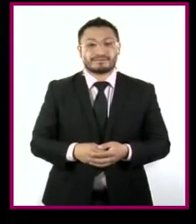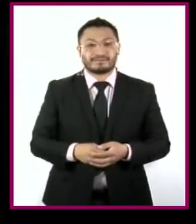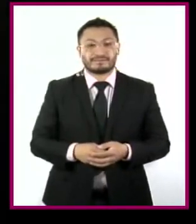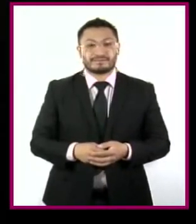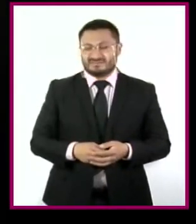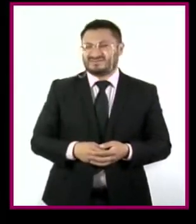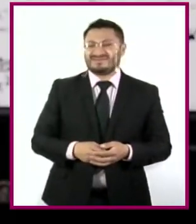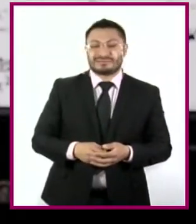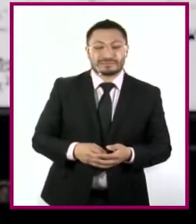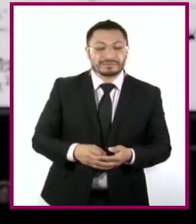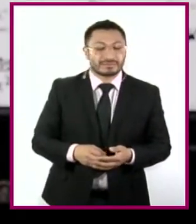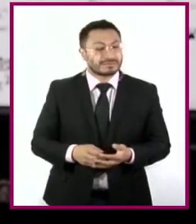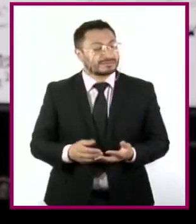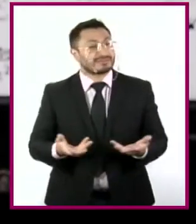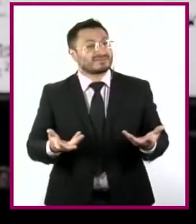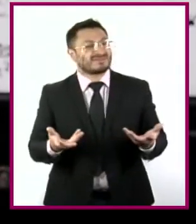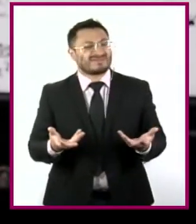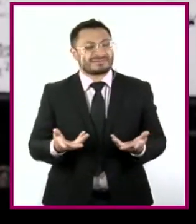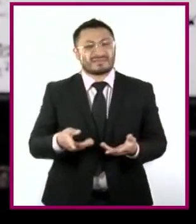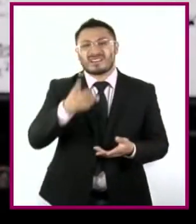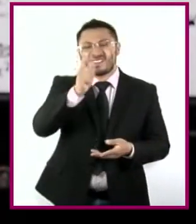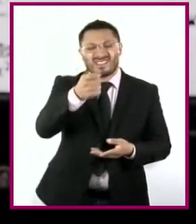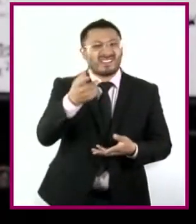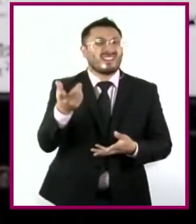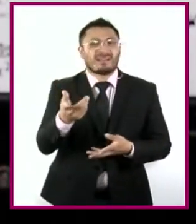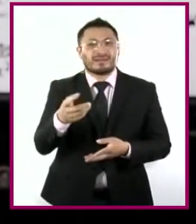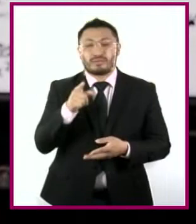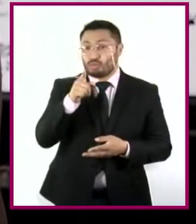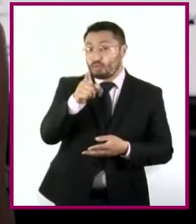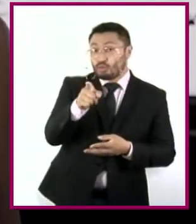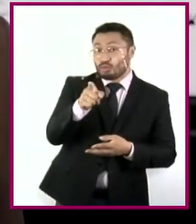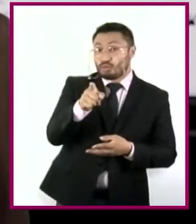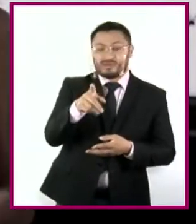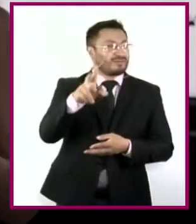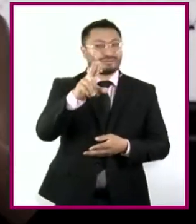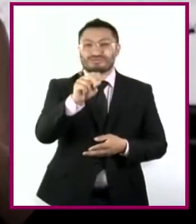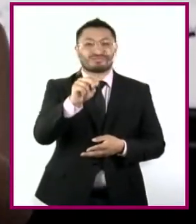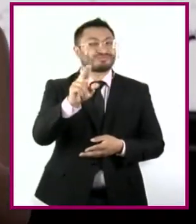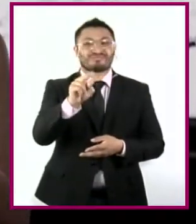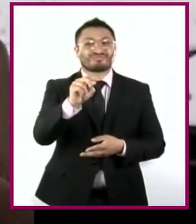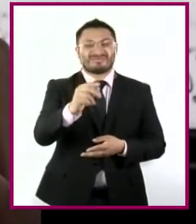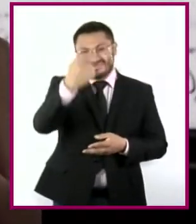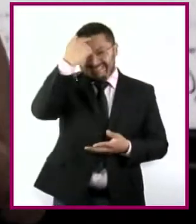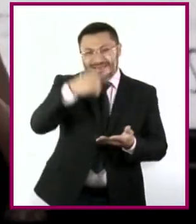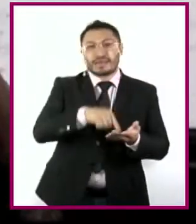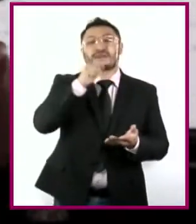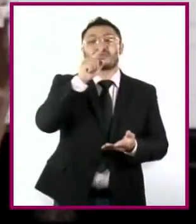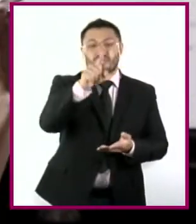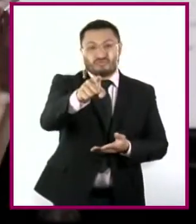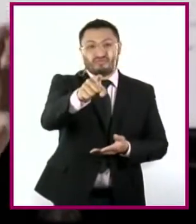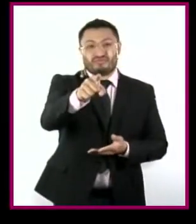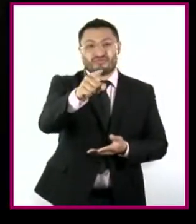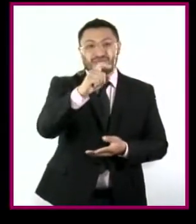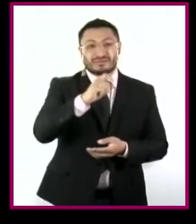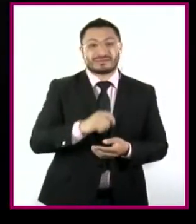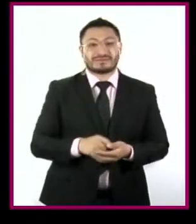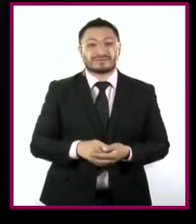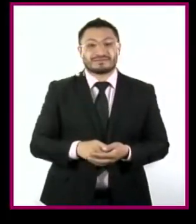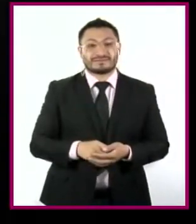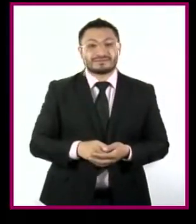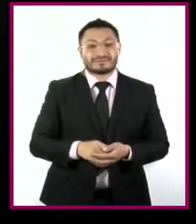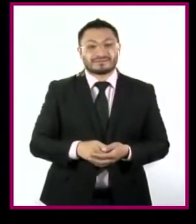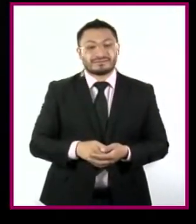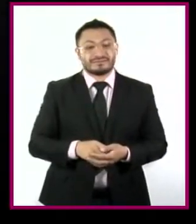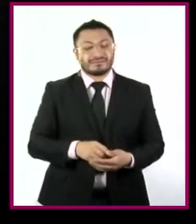Oye, Dimara, ¿qué fue eso? ¿Fuiste tú? No creo que fuiste tú. Es nuestro